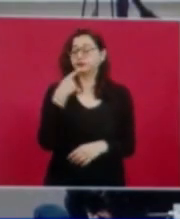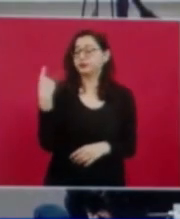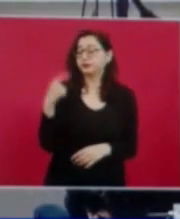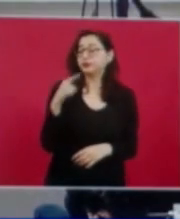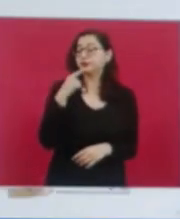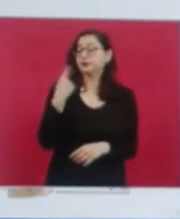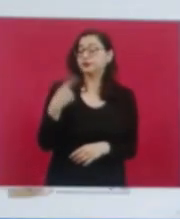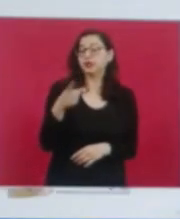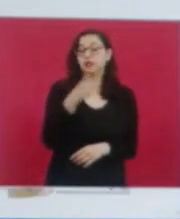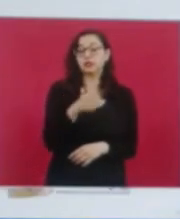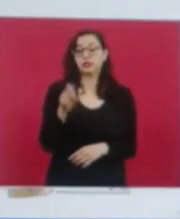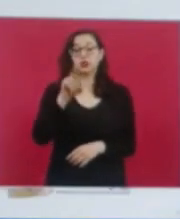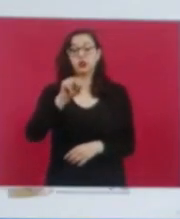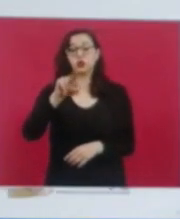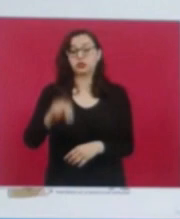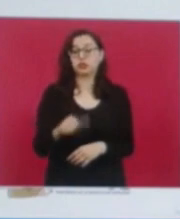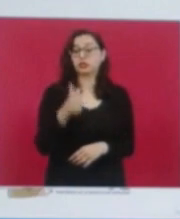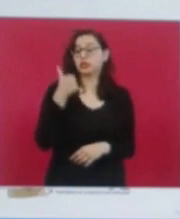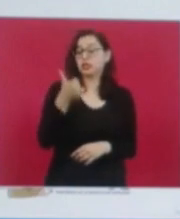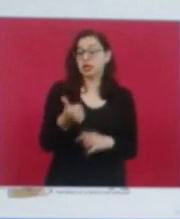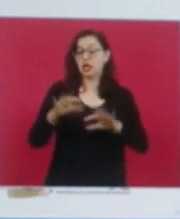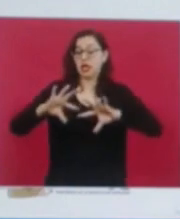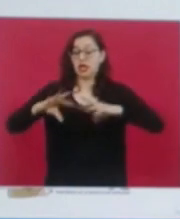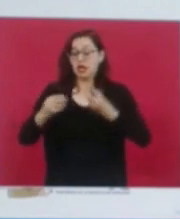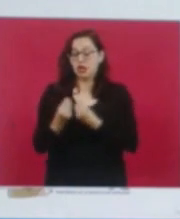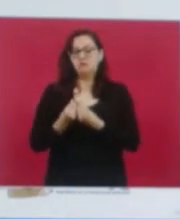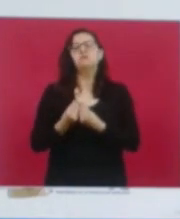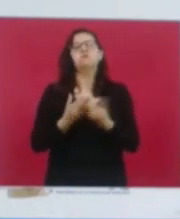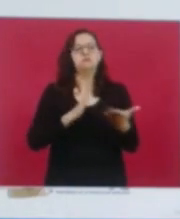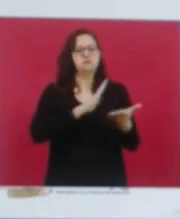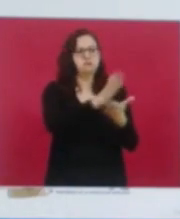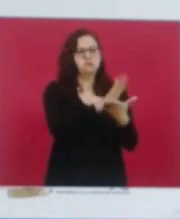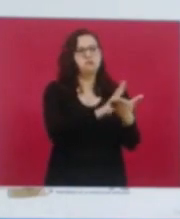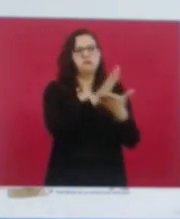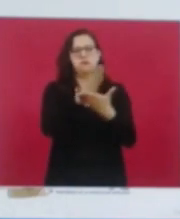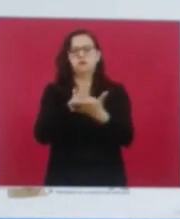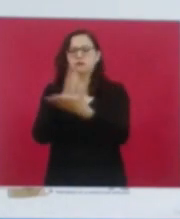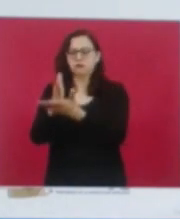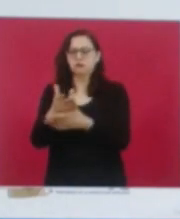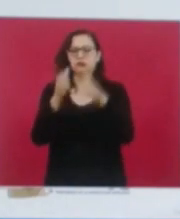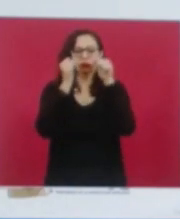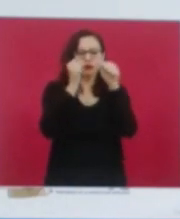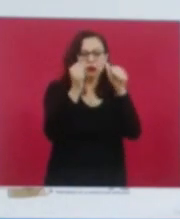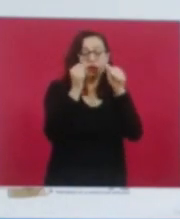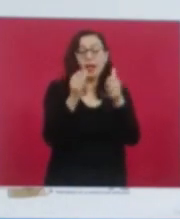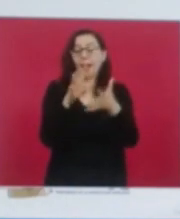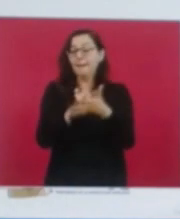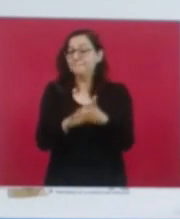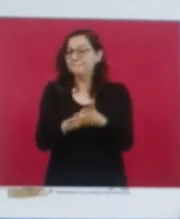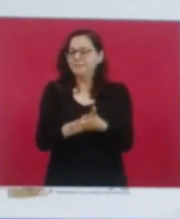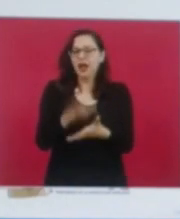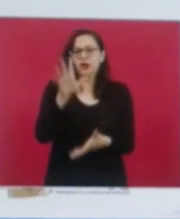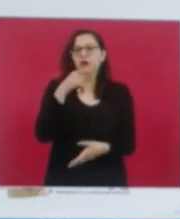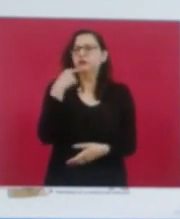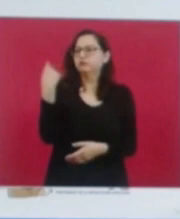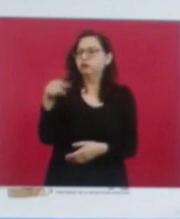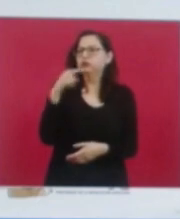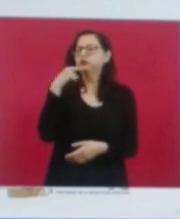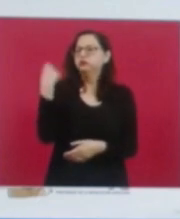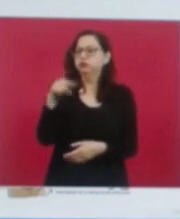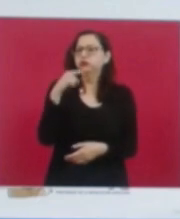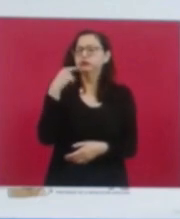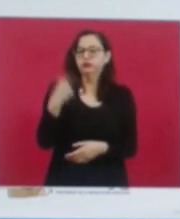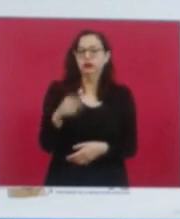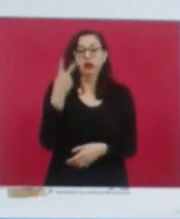intervencionismo y cuando se logran hacer fuerzas de coerción entre las élites locales y las élites